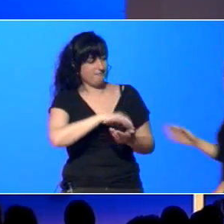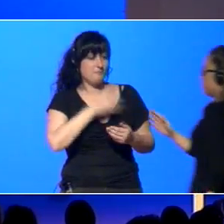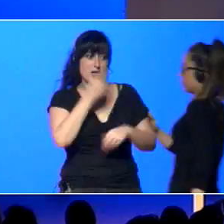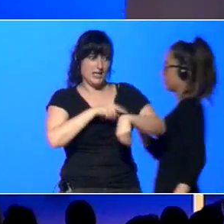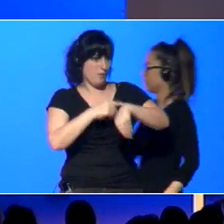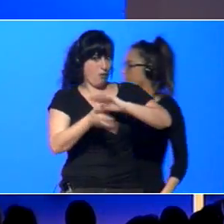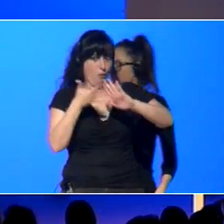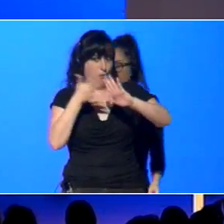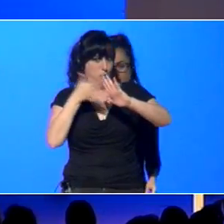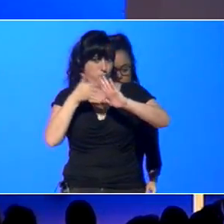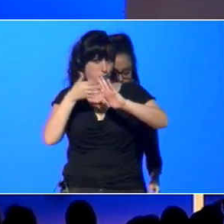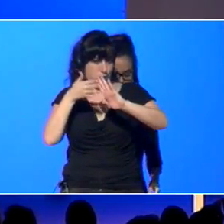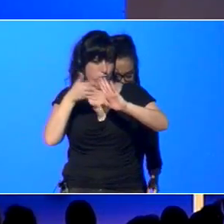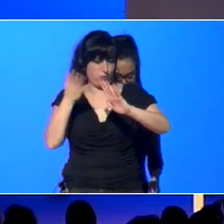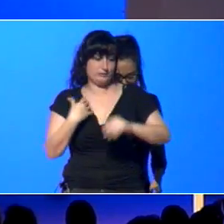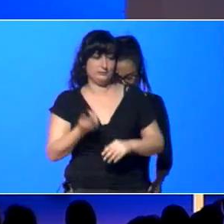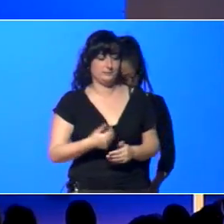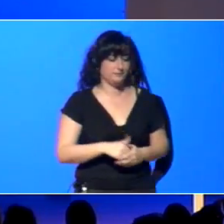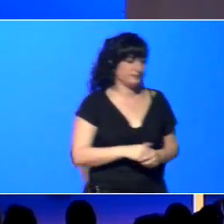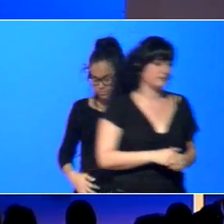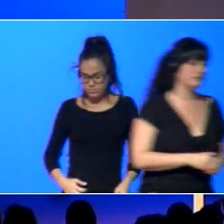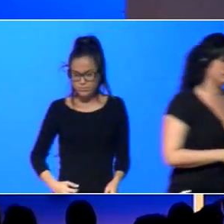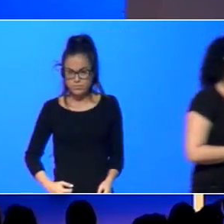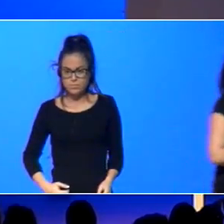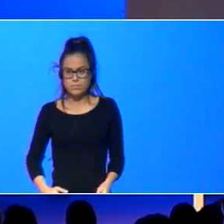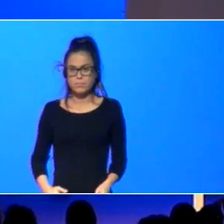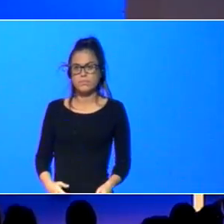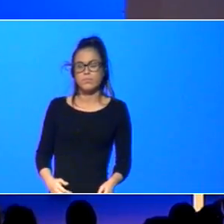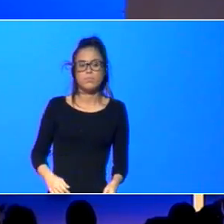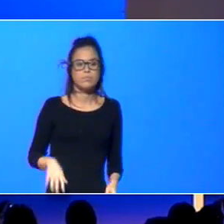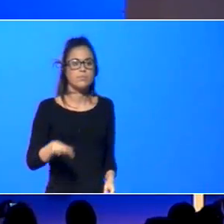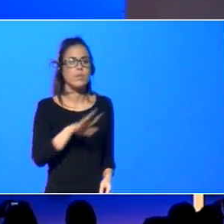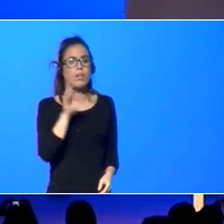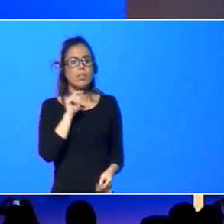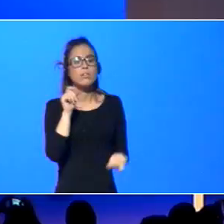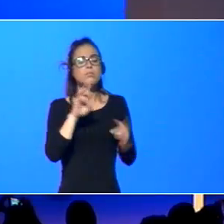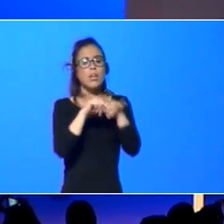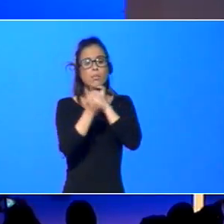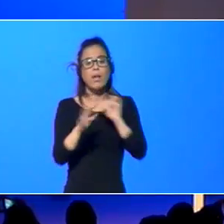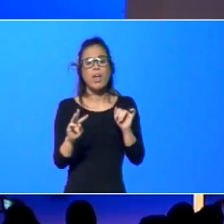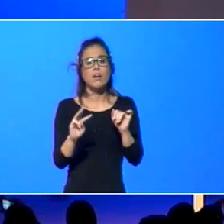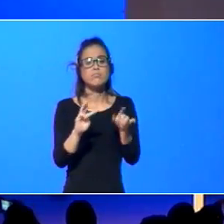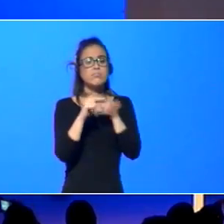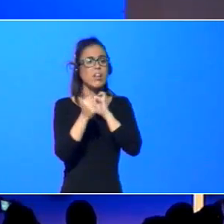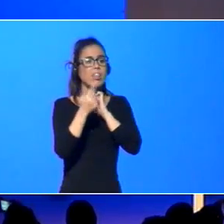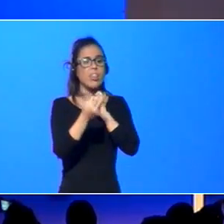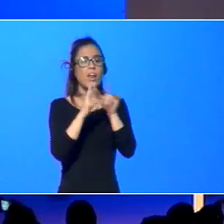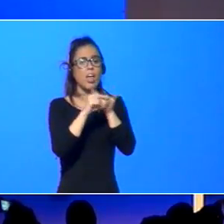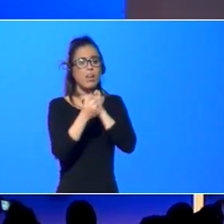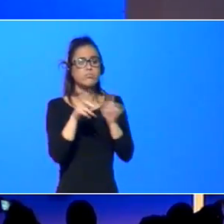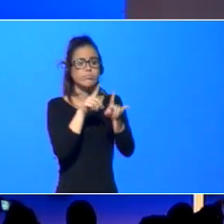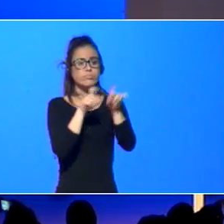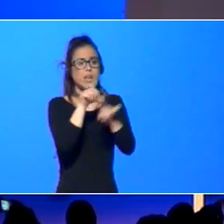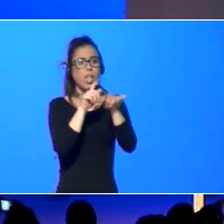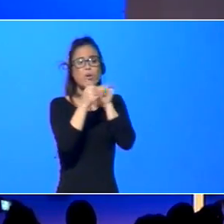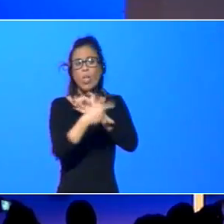vuela y yo creo que nos quedarían como unos 10 minutitos largos para la tercera cuestión y después ya abrir el debate. Entonces aquí sí que voy a ser un